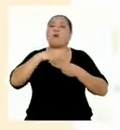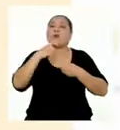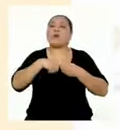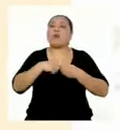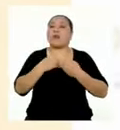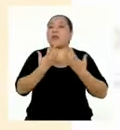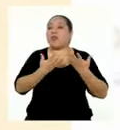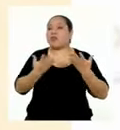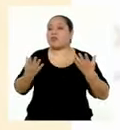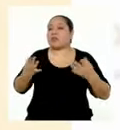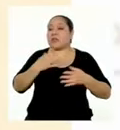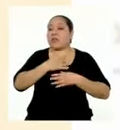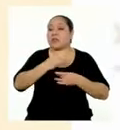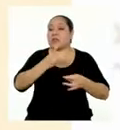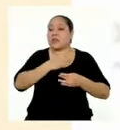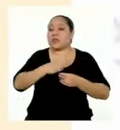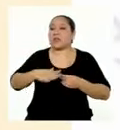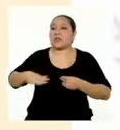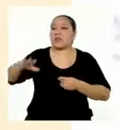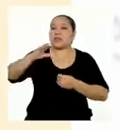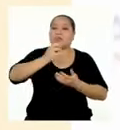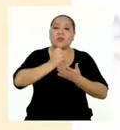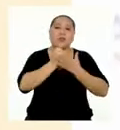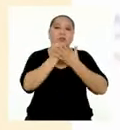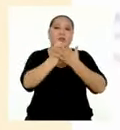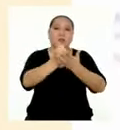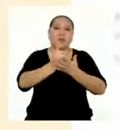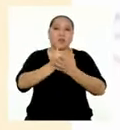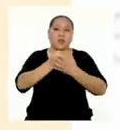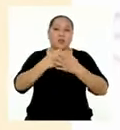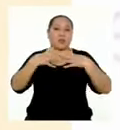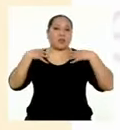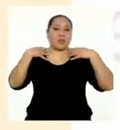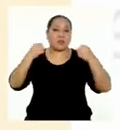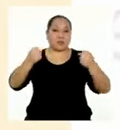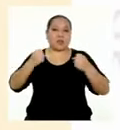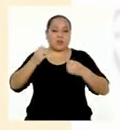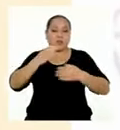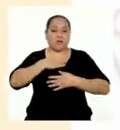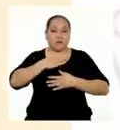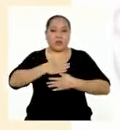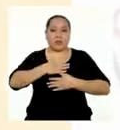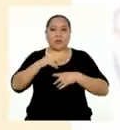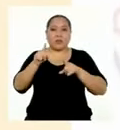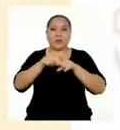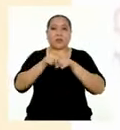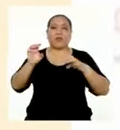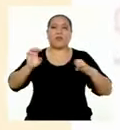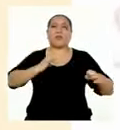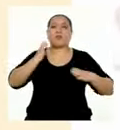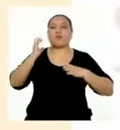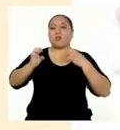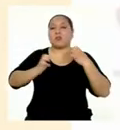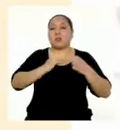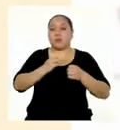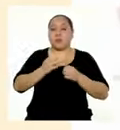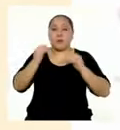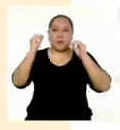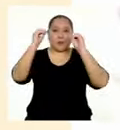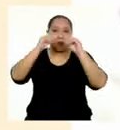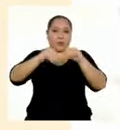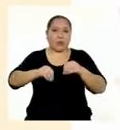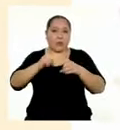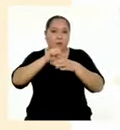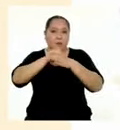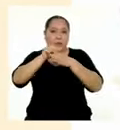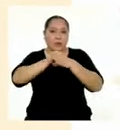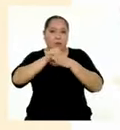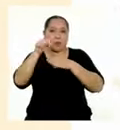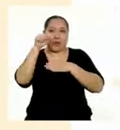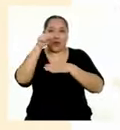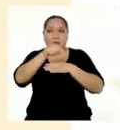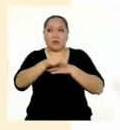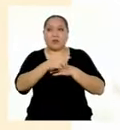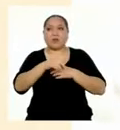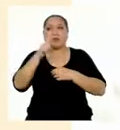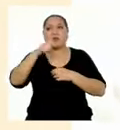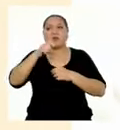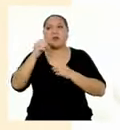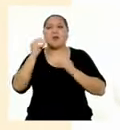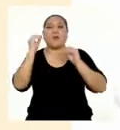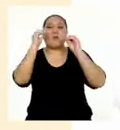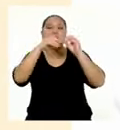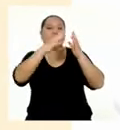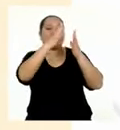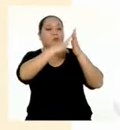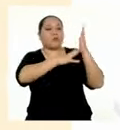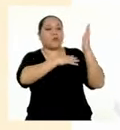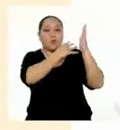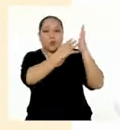interés y que nos ayuden a mantenernos sanos tanto física como emocionalmente. Para poner en práctica esto, podemos establecer,